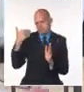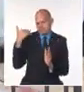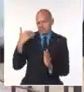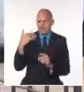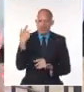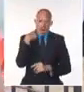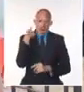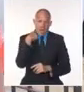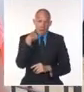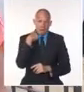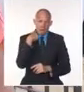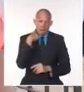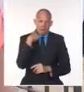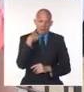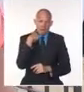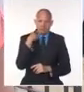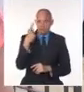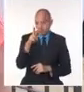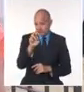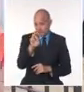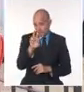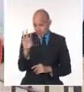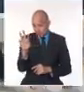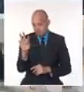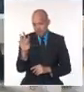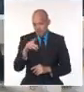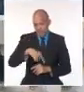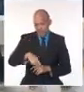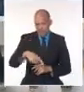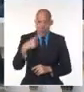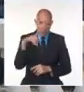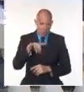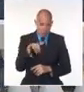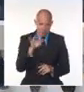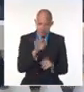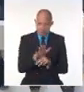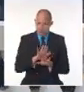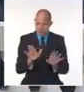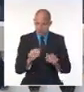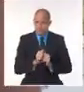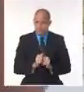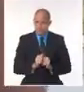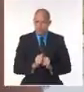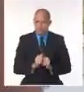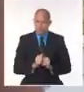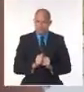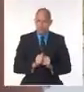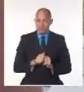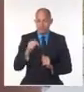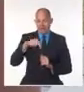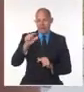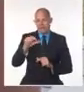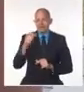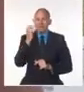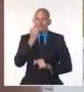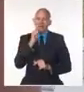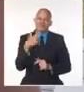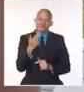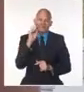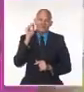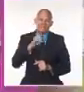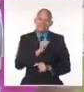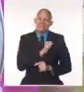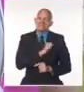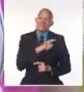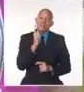en varios meses del año pasado e inicios de este año también. El actual escenario migratorio del país, unido a la vigencia de la Ley de Memoria Democrática